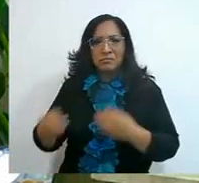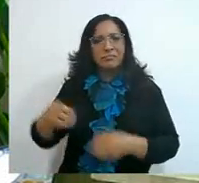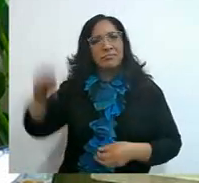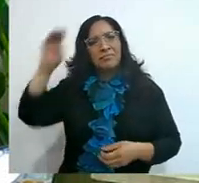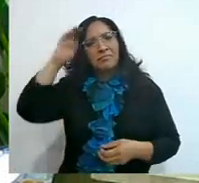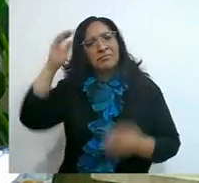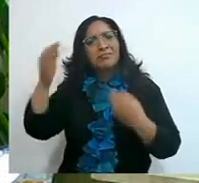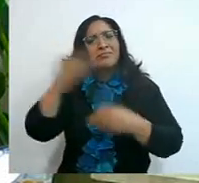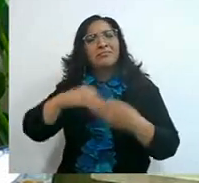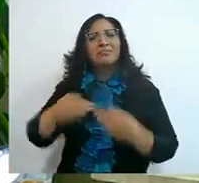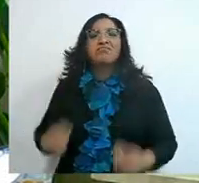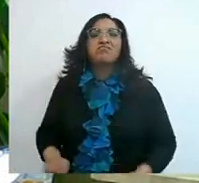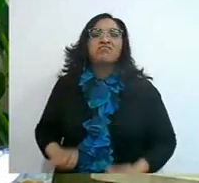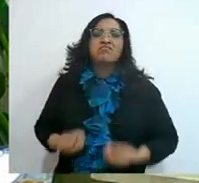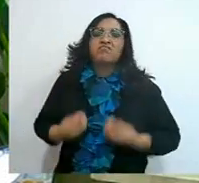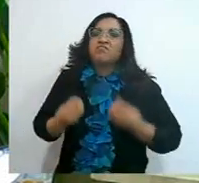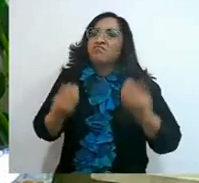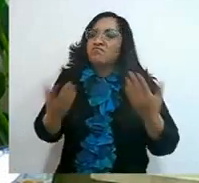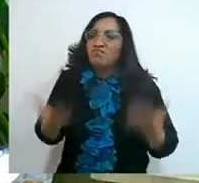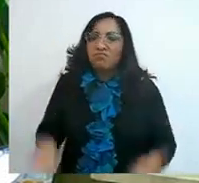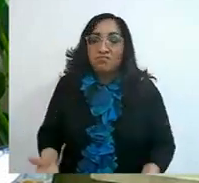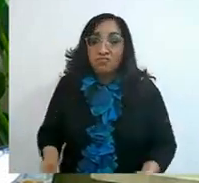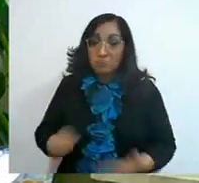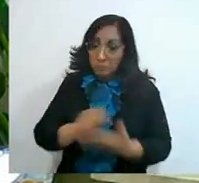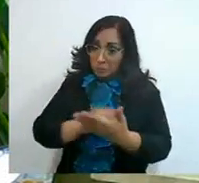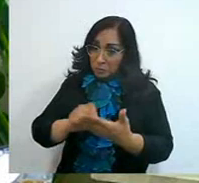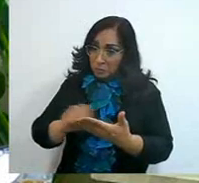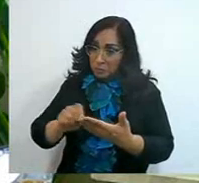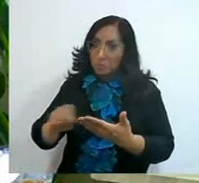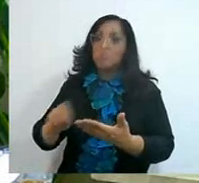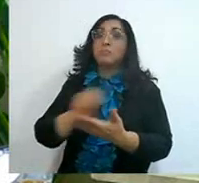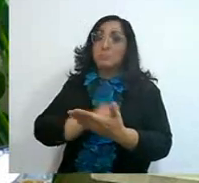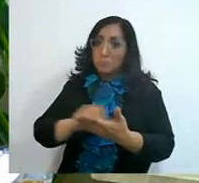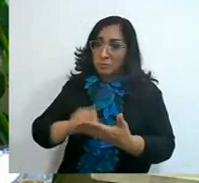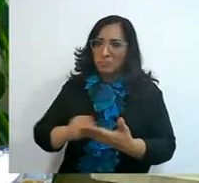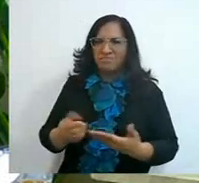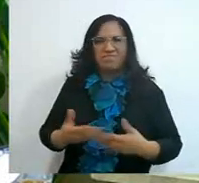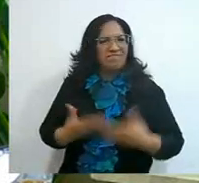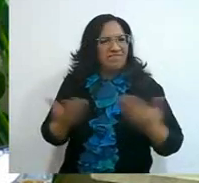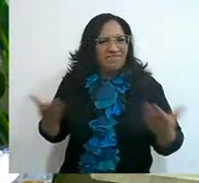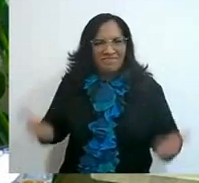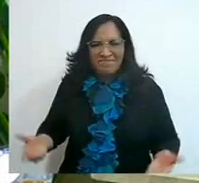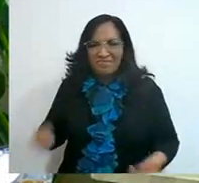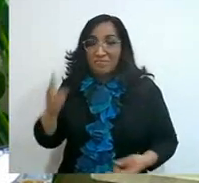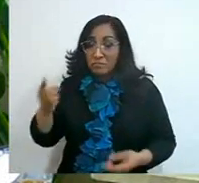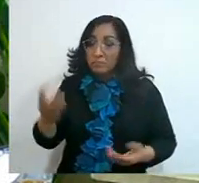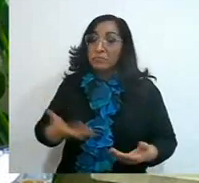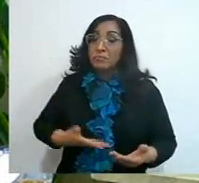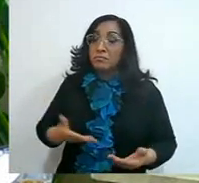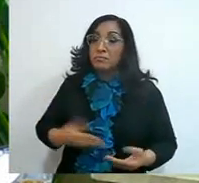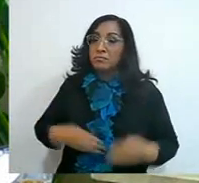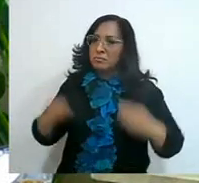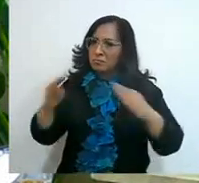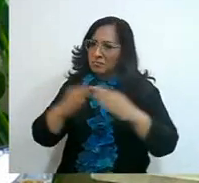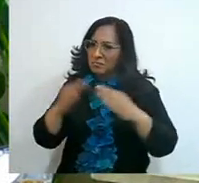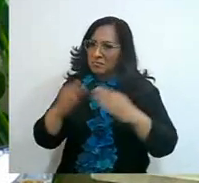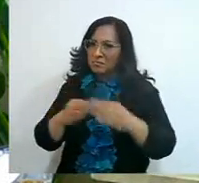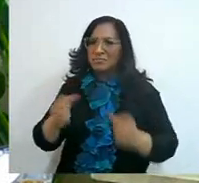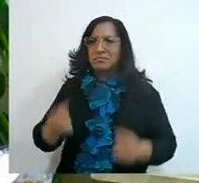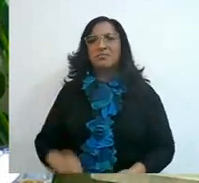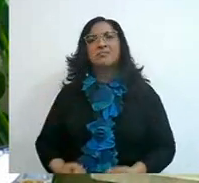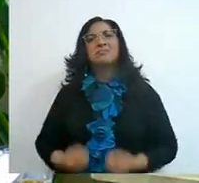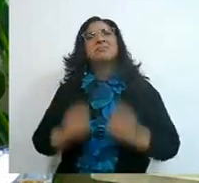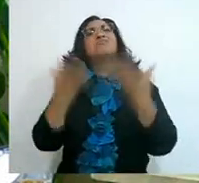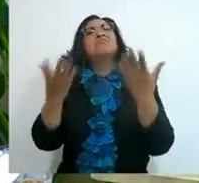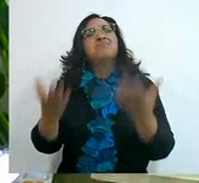mi mamá me hizo esto, y mi papá hizo lo otro, y mi hermano hizo aquello, y ¿qué bienes tienen? Pues tenemos casas, y tenemos coches,